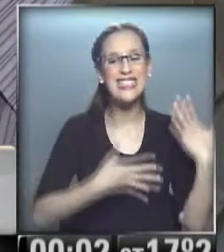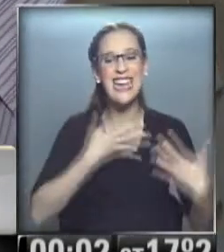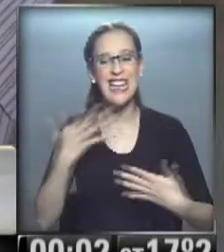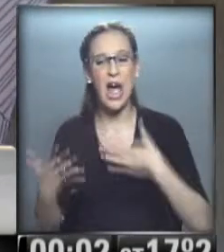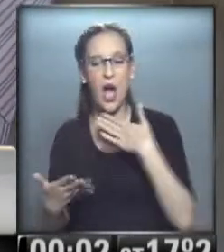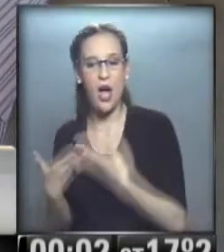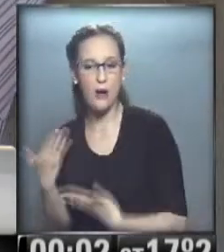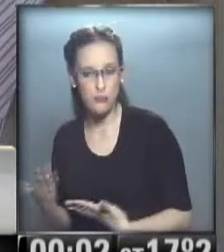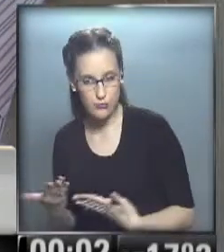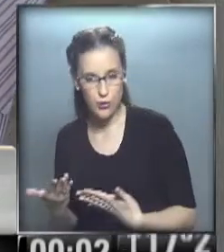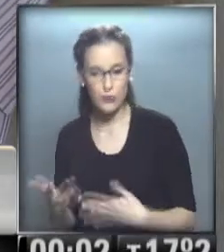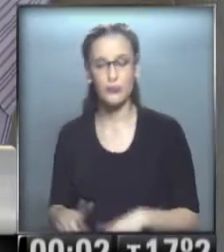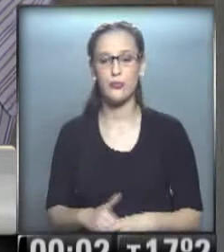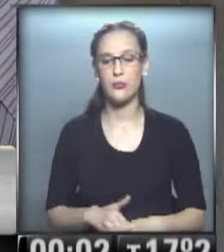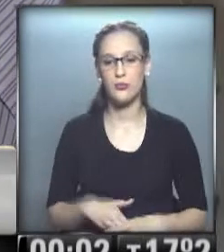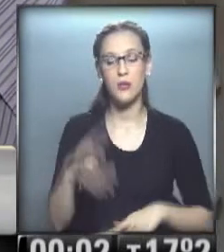emitir